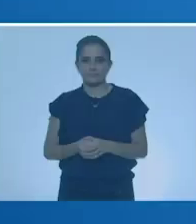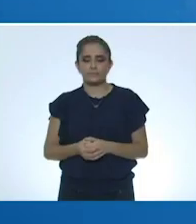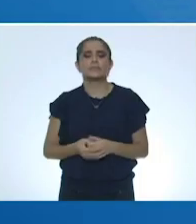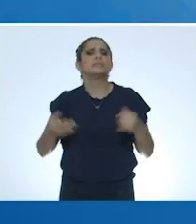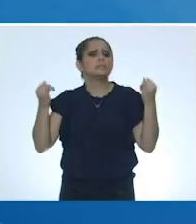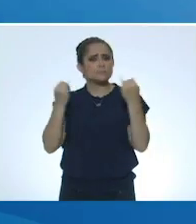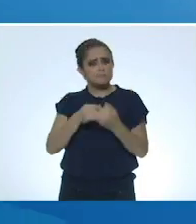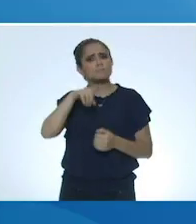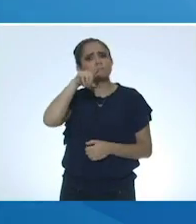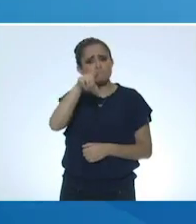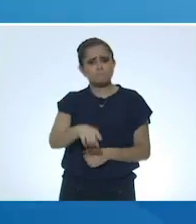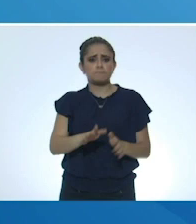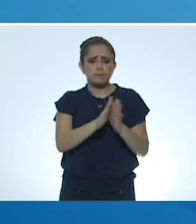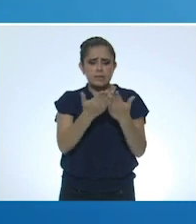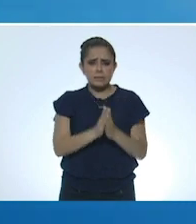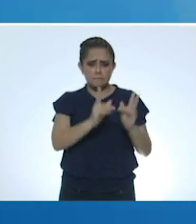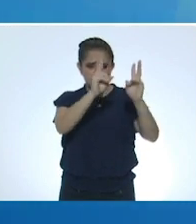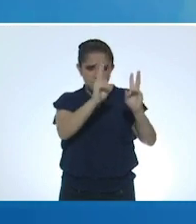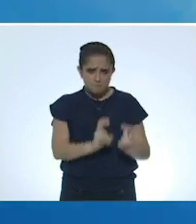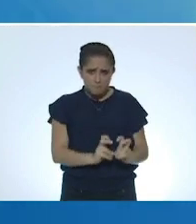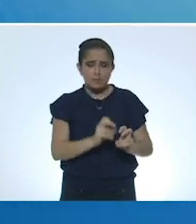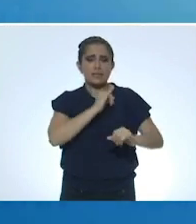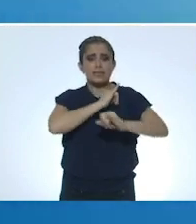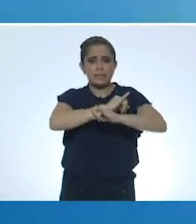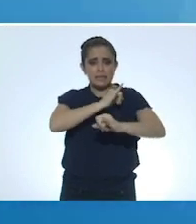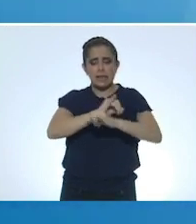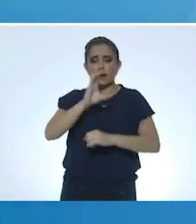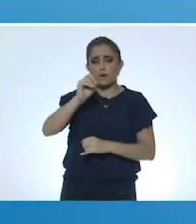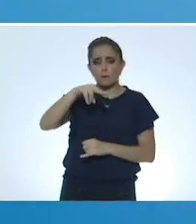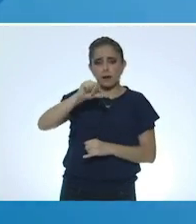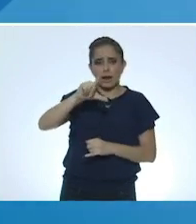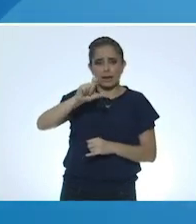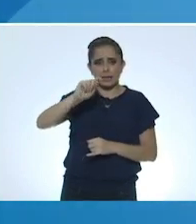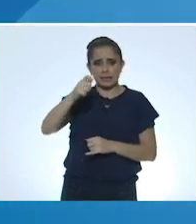También puedes encontrar los libros de texto en la página